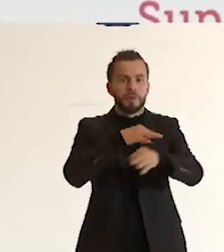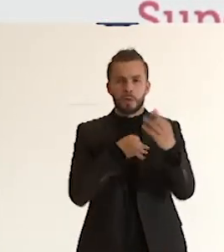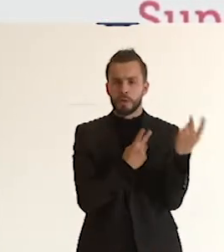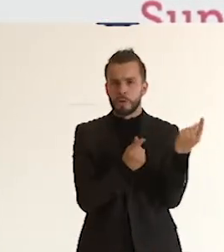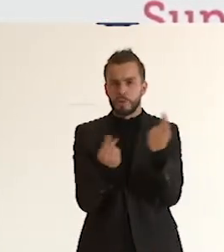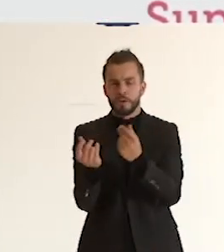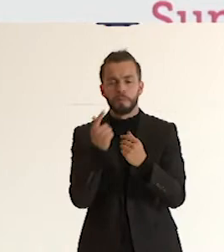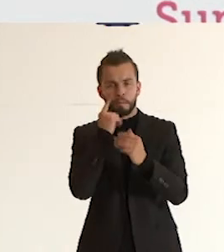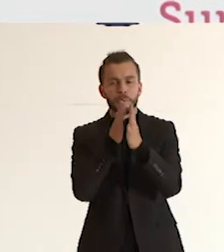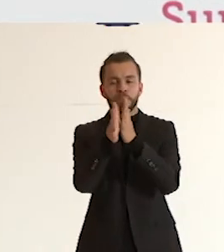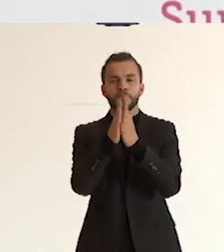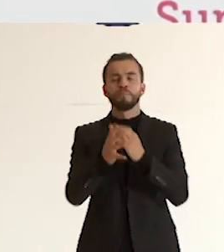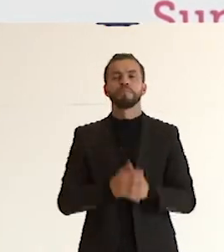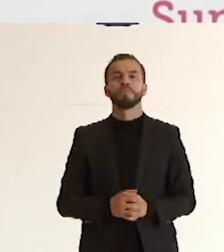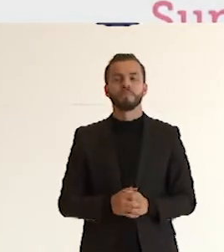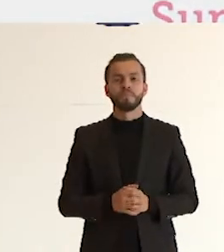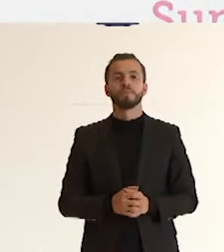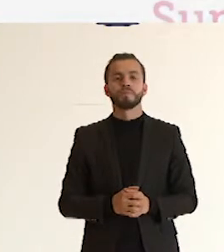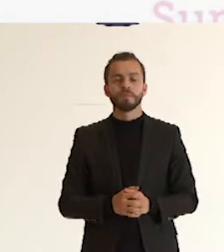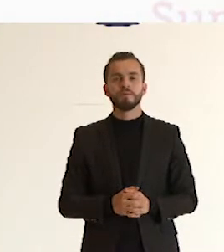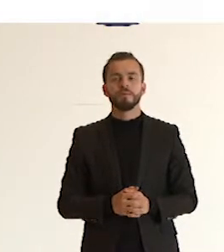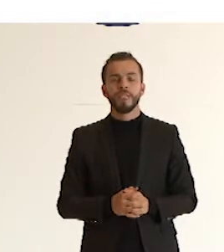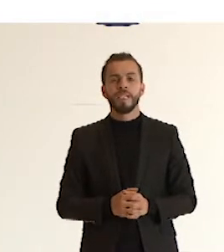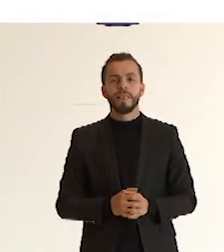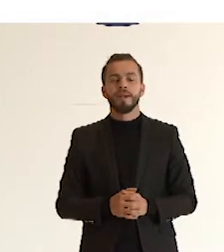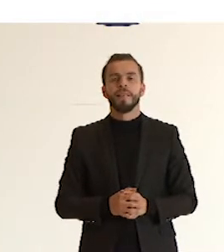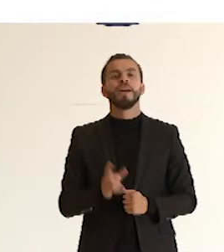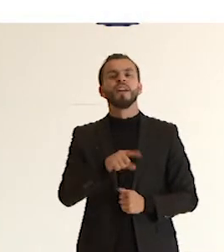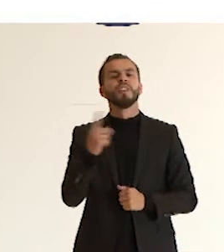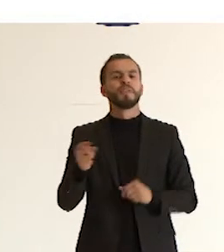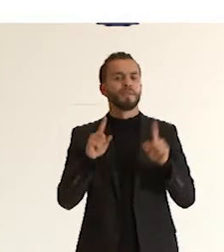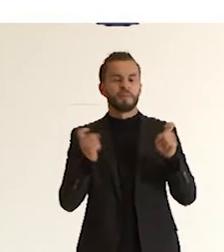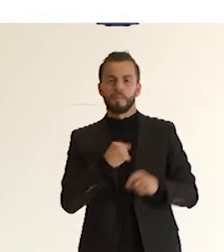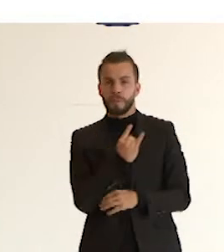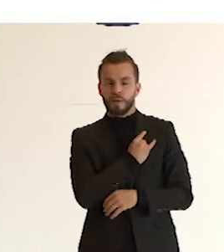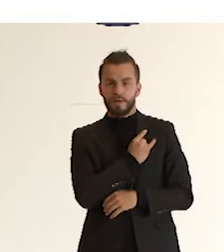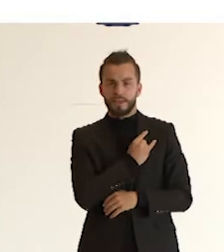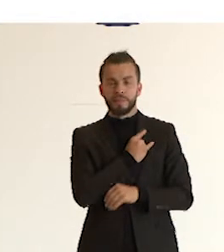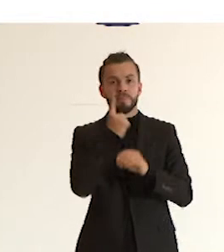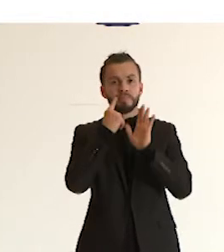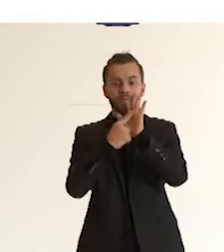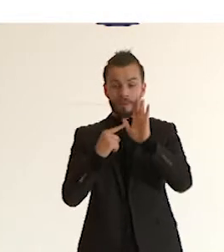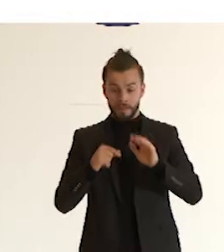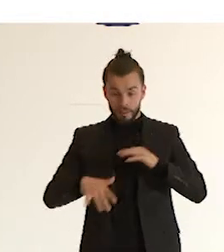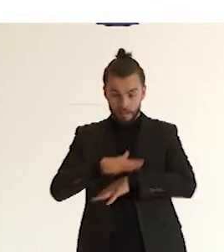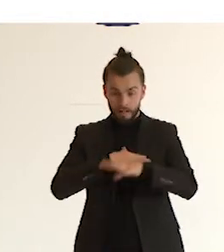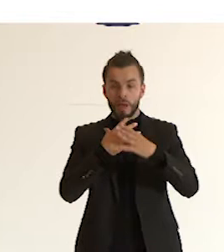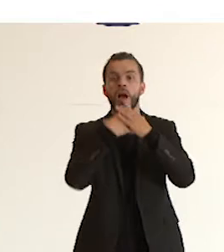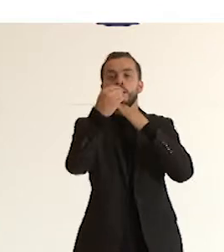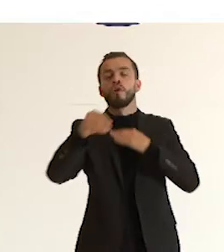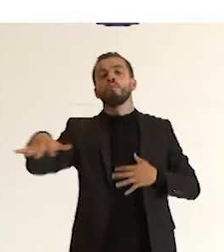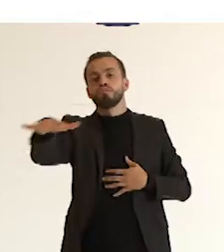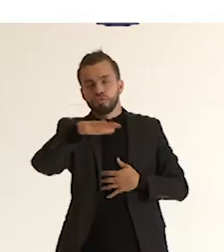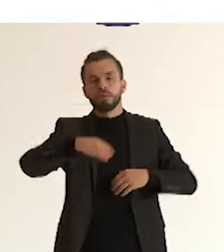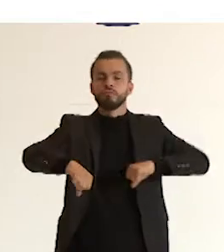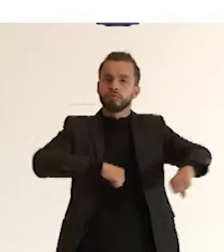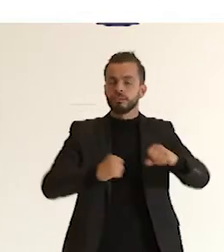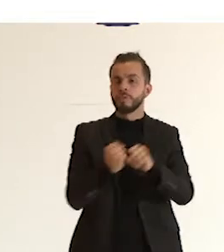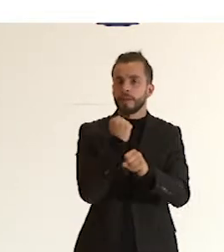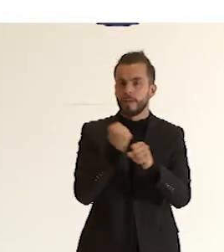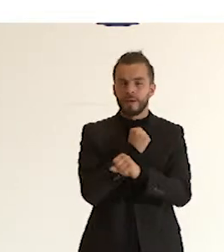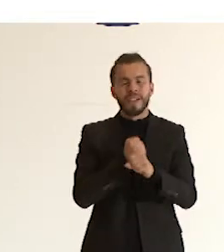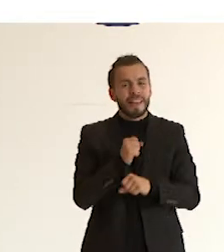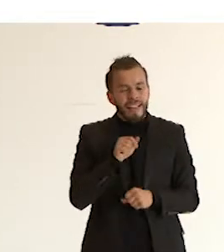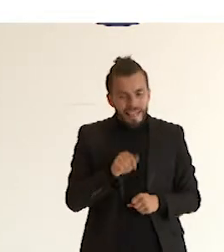el otro aspecto de ética a través de la universidad tiene que ver con las cosas que hacemos hacia afuera y esto yo creo que ha sido como el